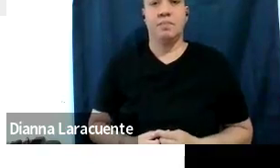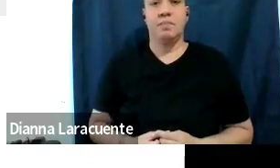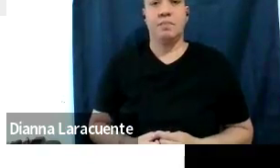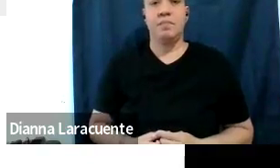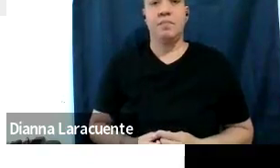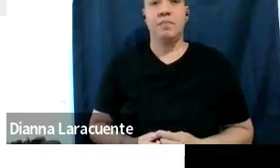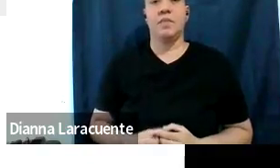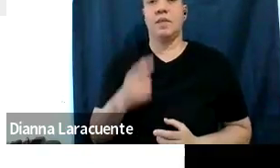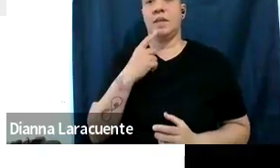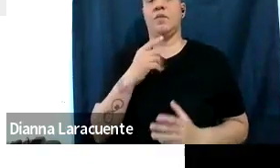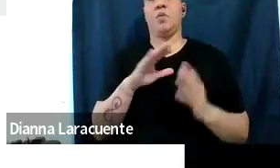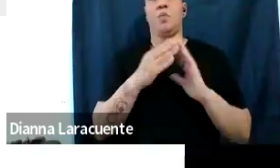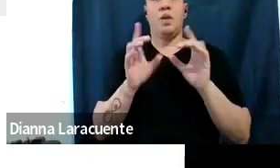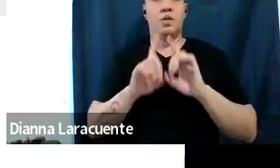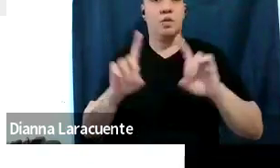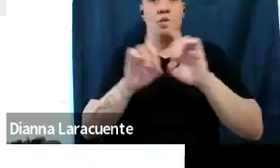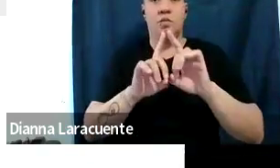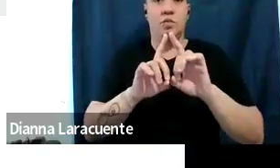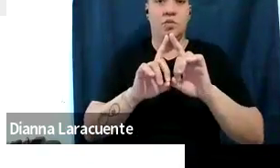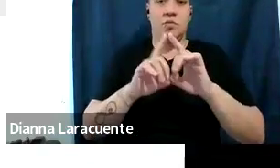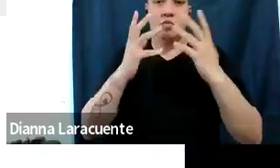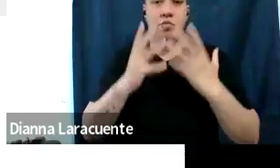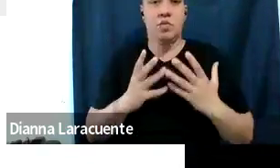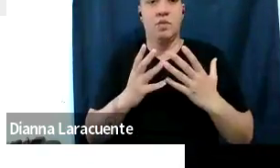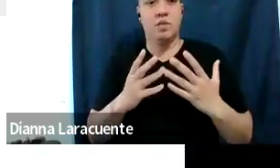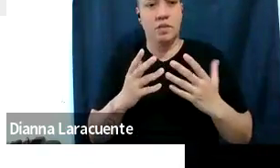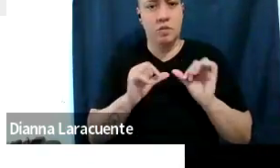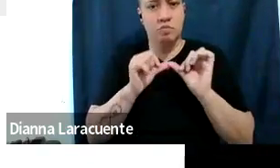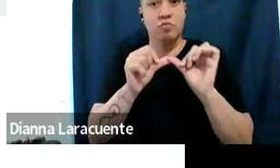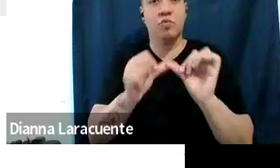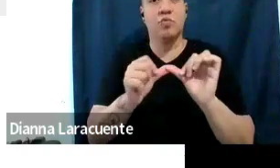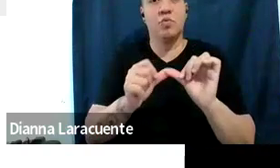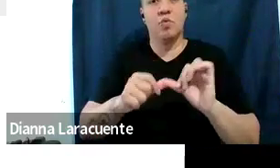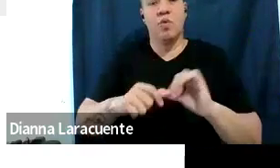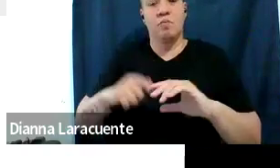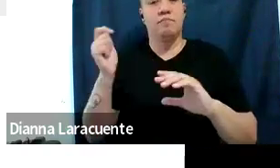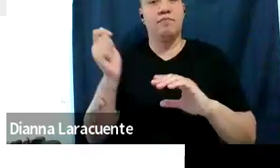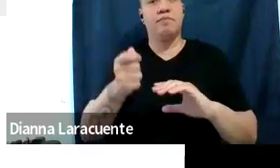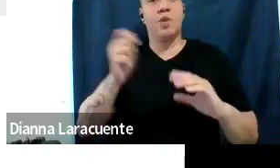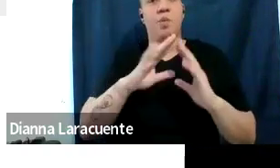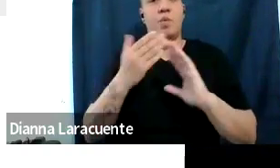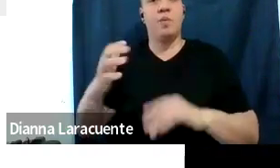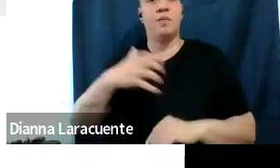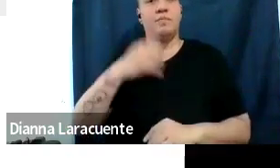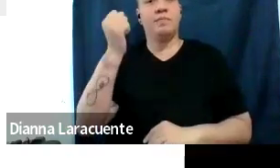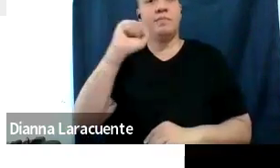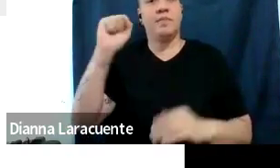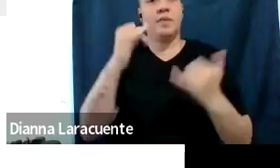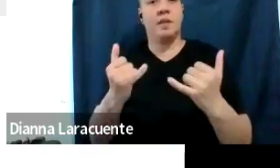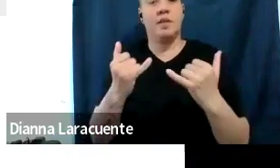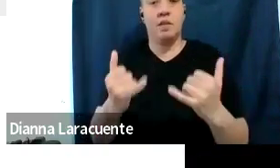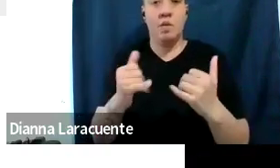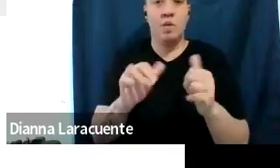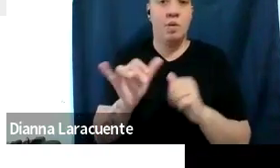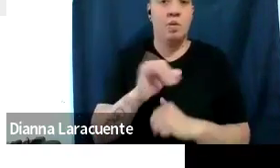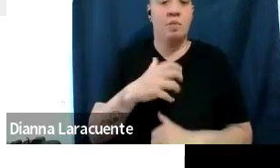un pueblo digno no se resigna, se yerga y vibre. Cuando el látigo se levanta, los pueblos protestan en el acto, como protesto